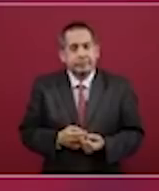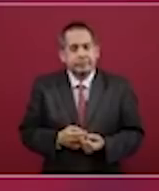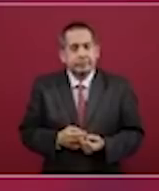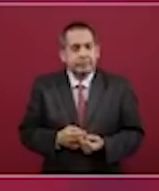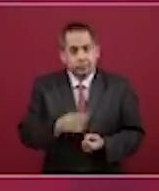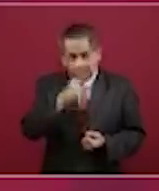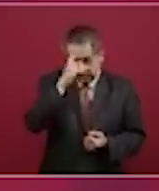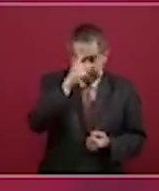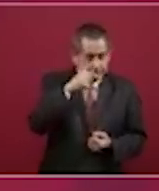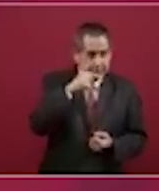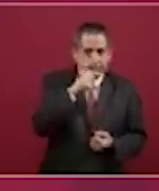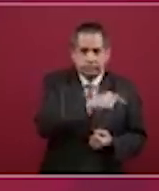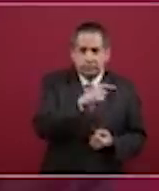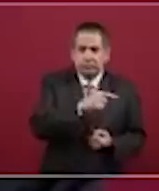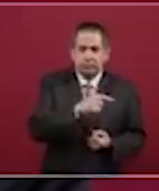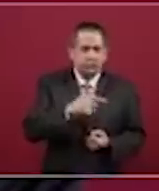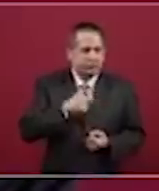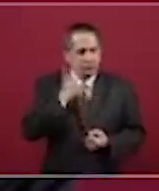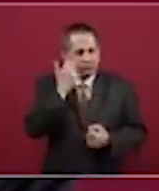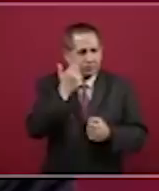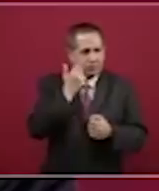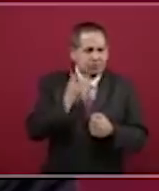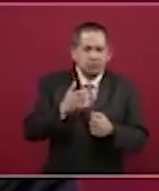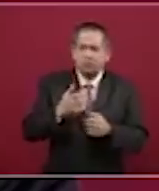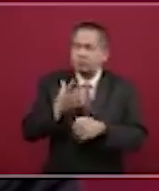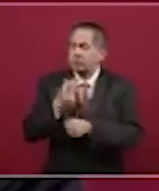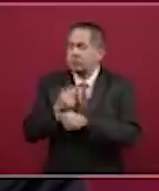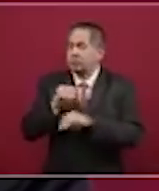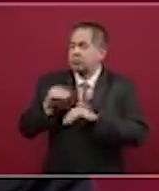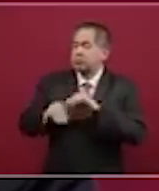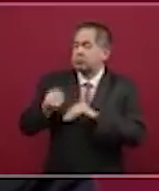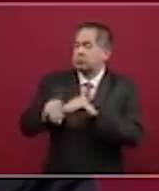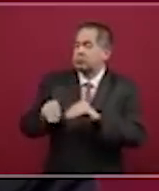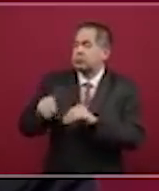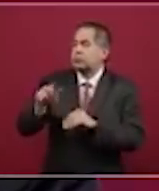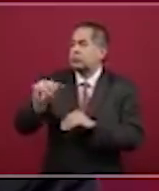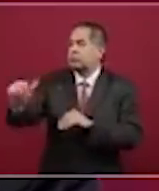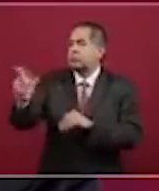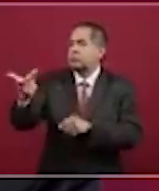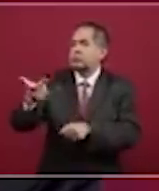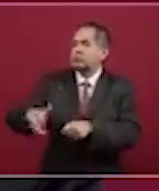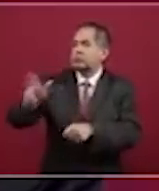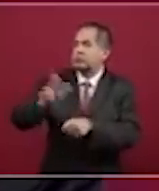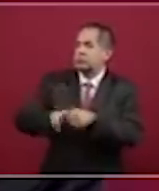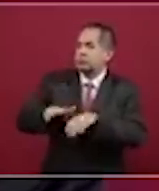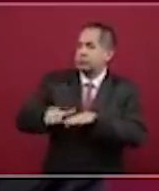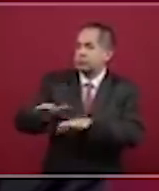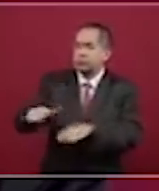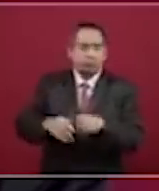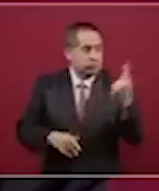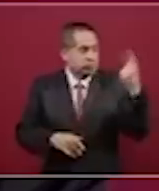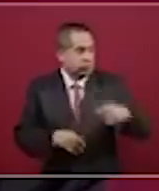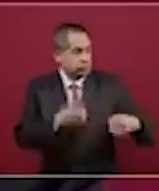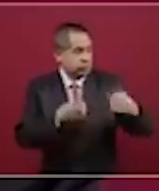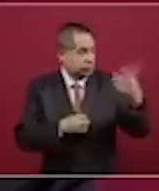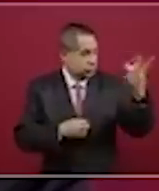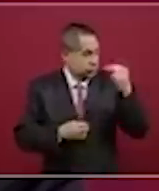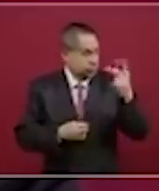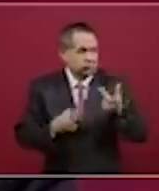había yo construido un camino para comunicar un hospital en contra de un mandato